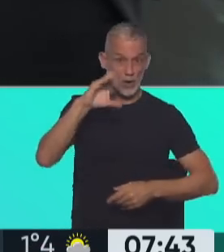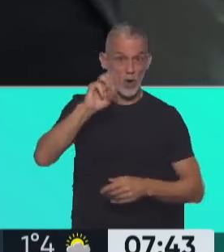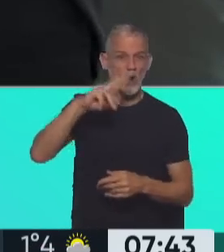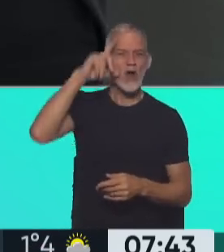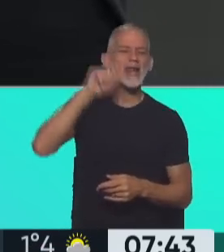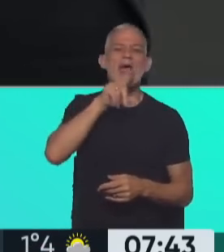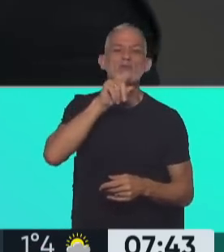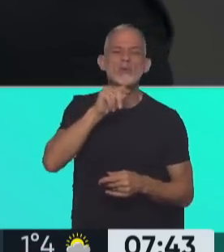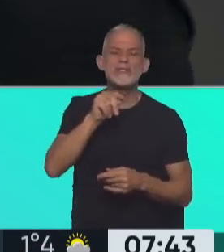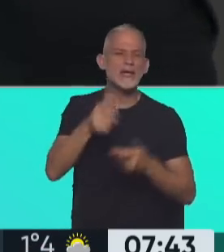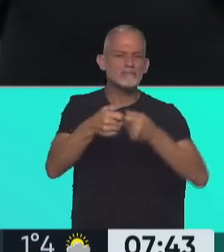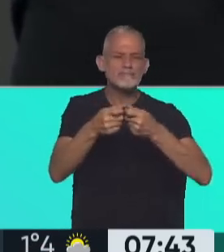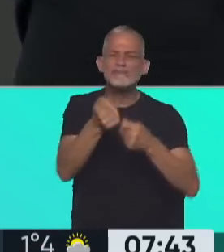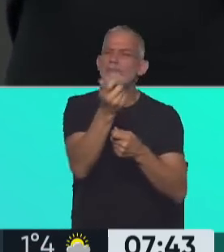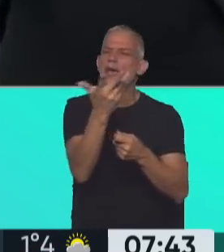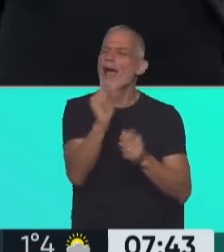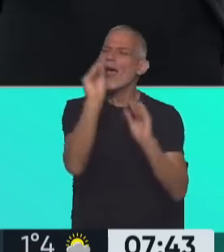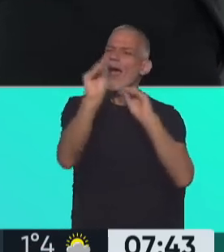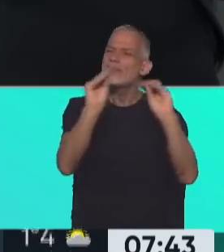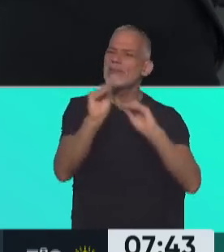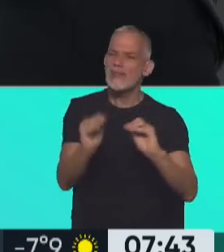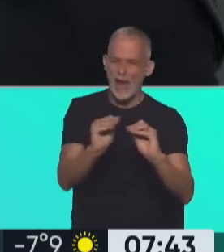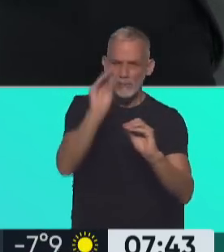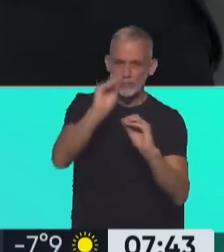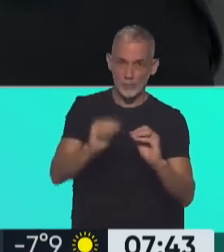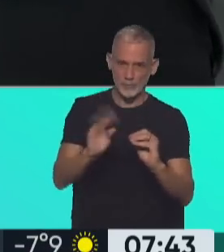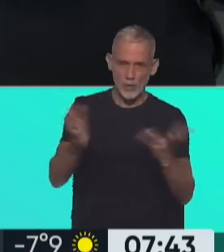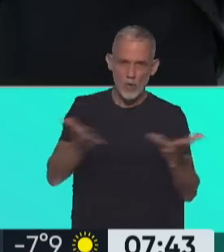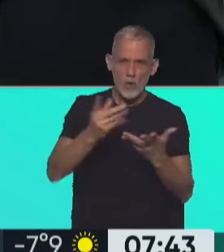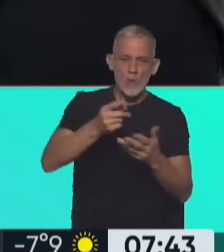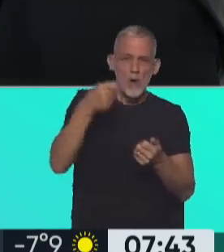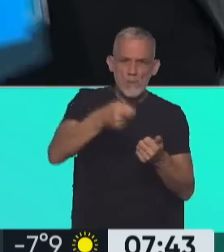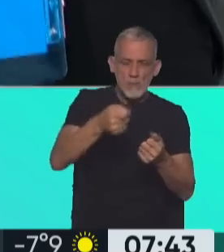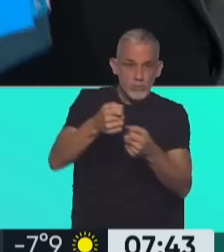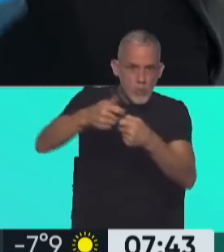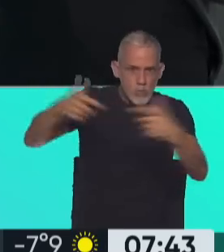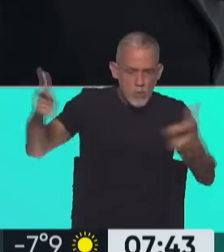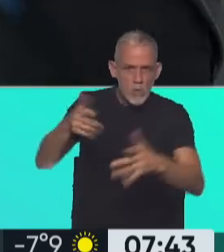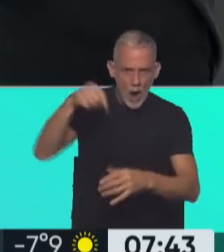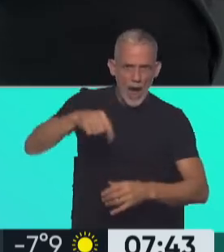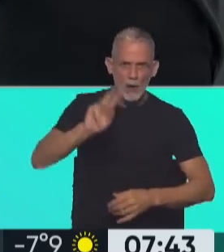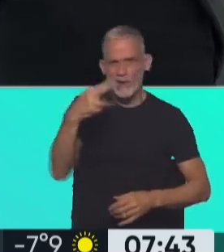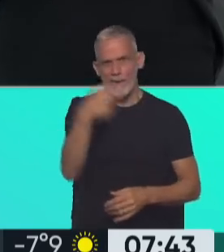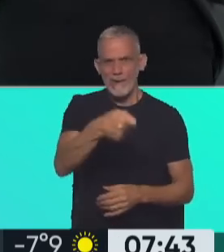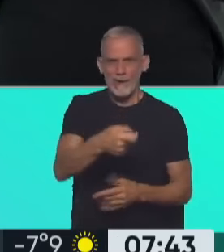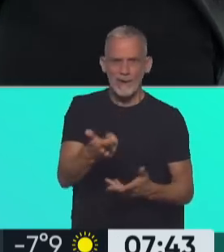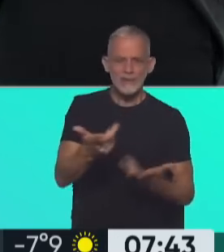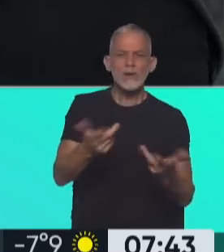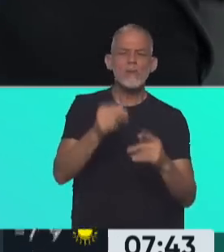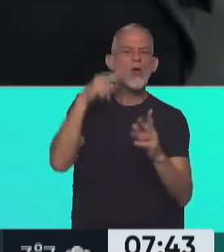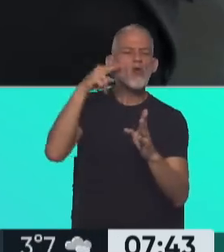cuenta de Twitter una estadística en donde se veía cómo la tasa de homicidios se había multiplicado a partir